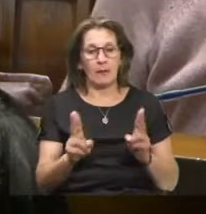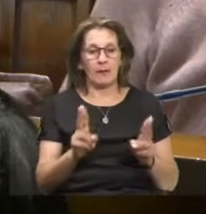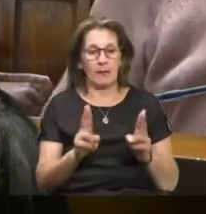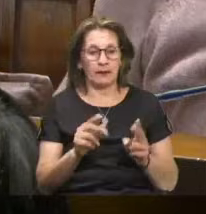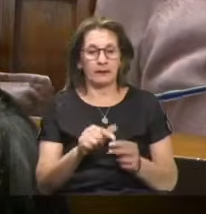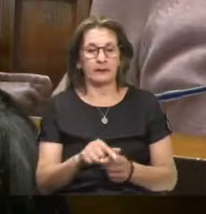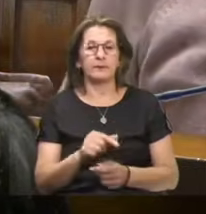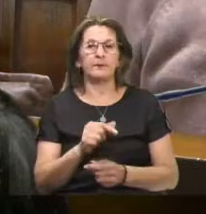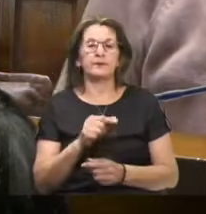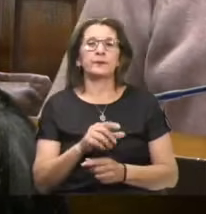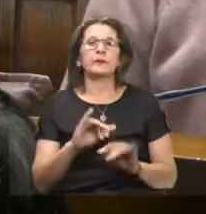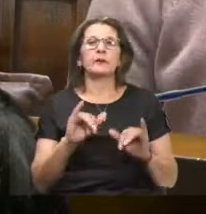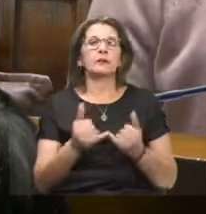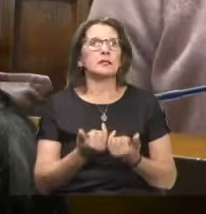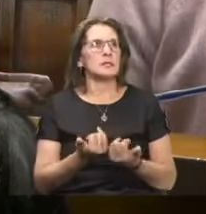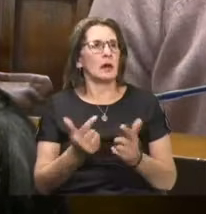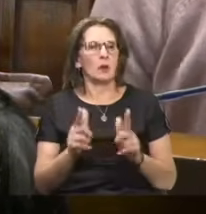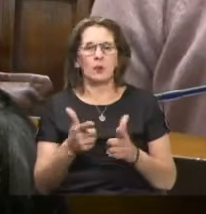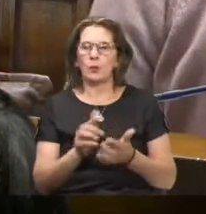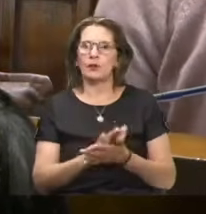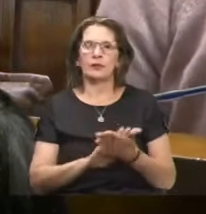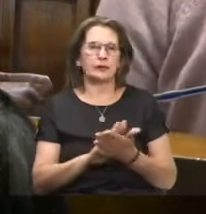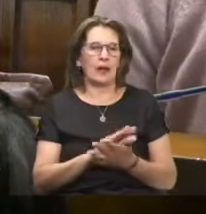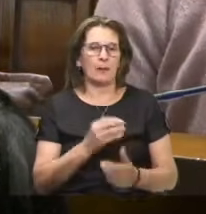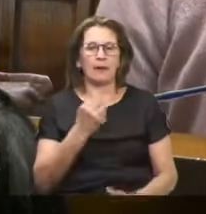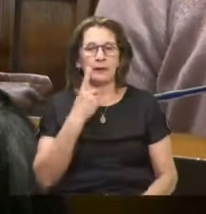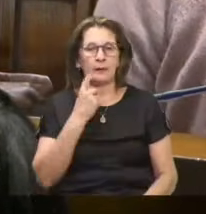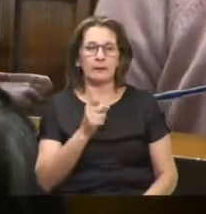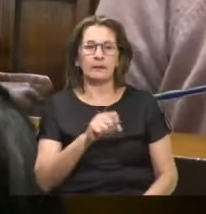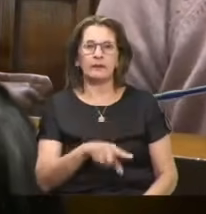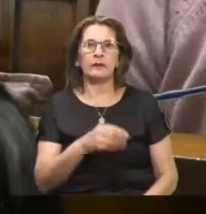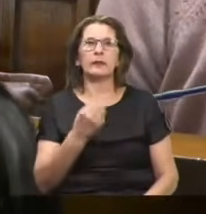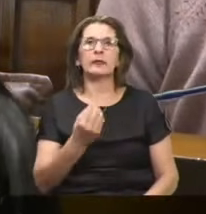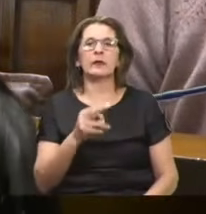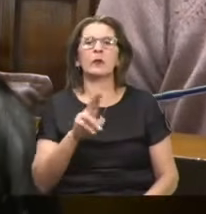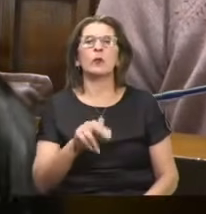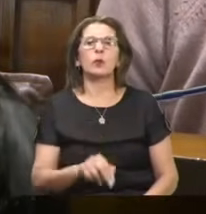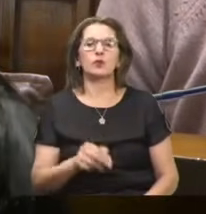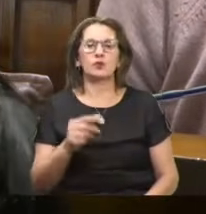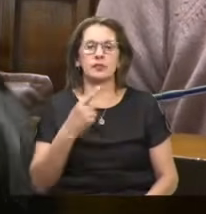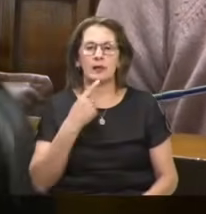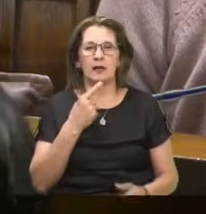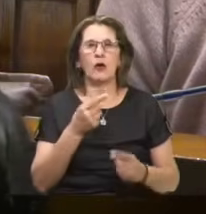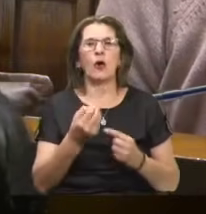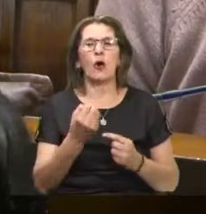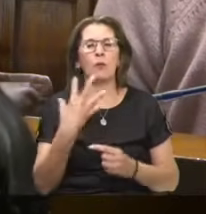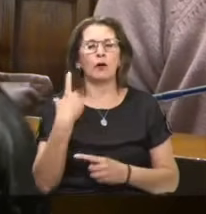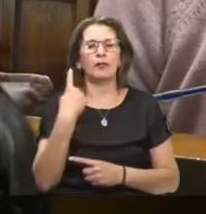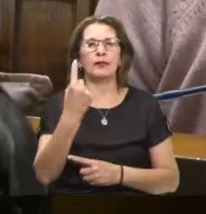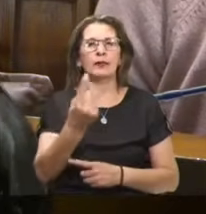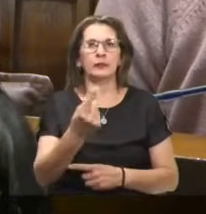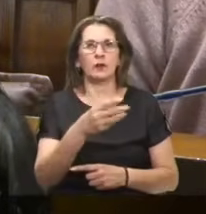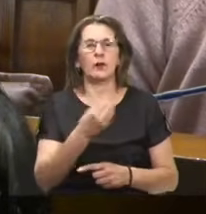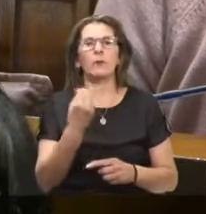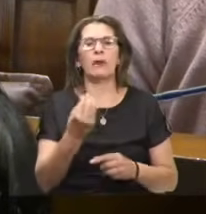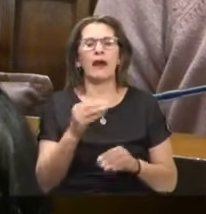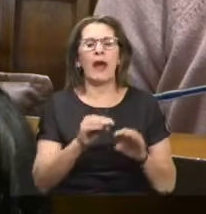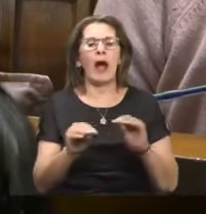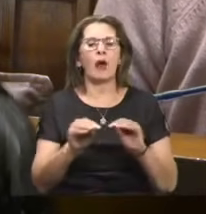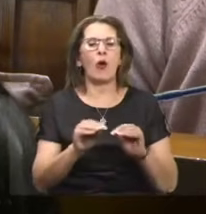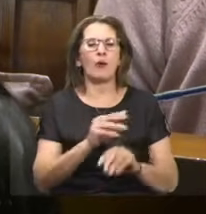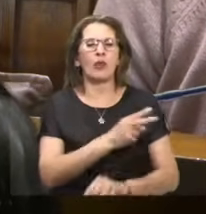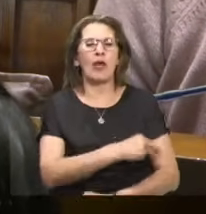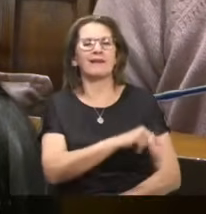disposición ya no está destinada a evitar que se use la influencia como director para acomodarse en un cargo del